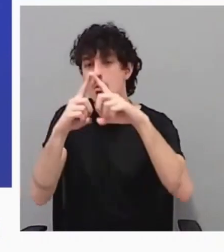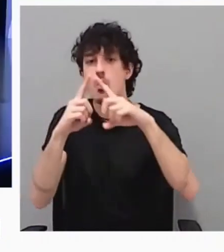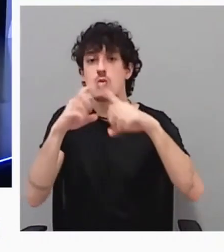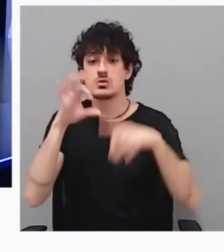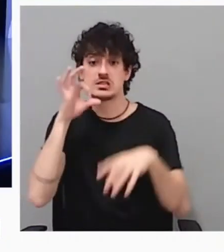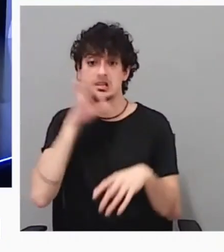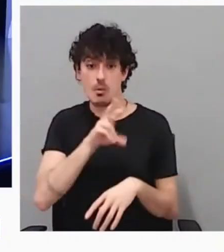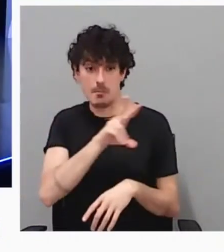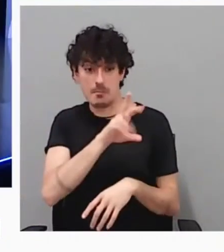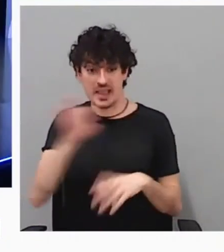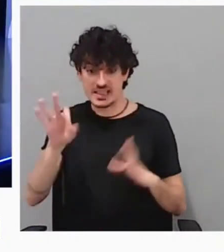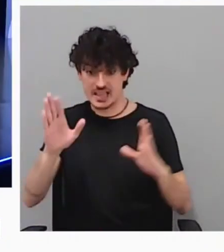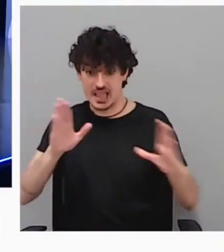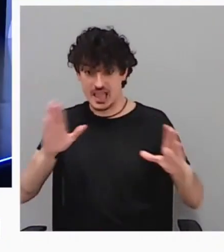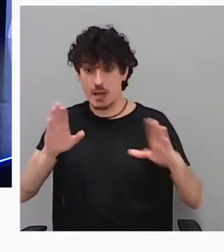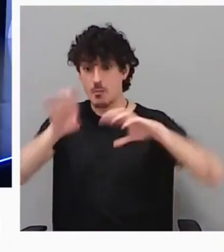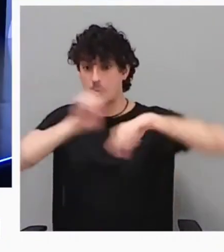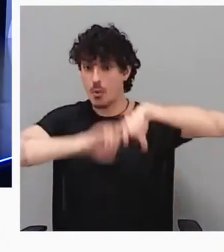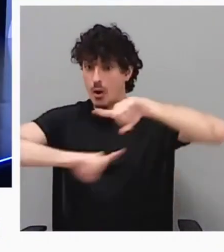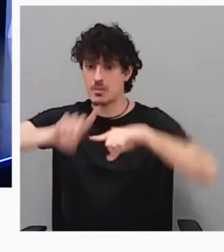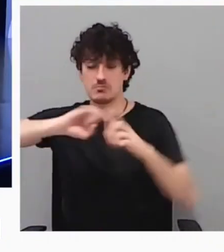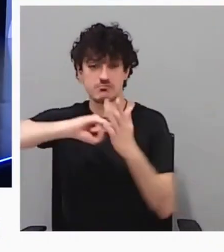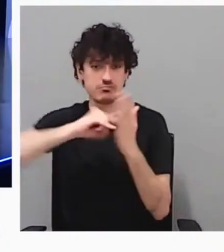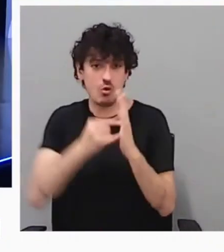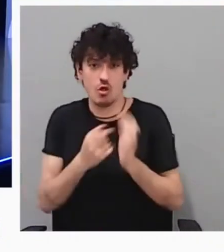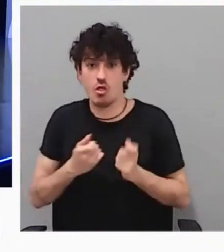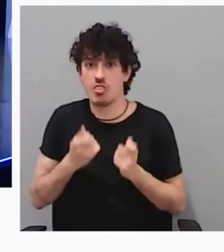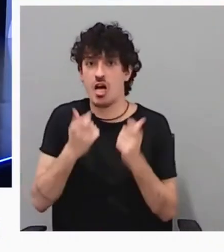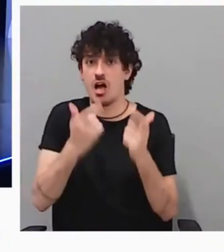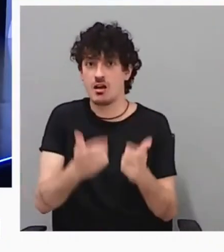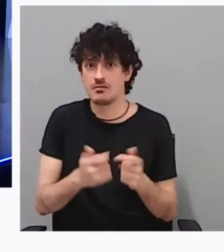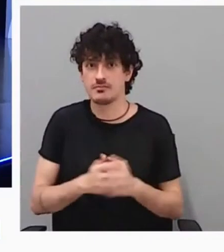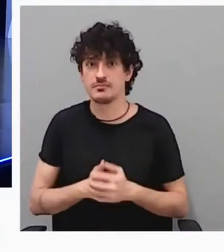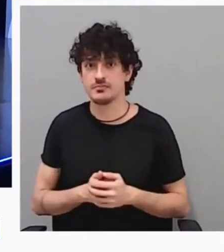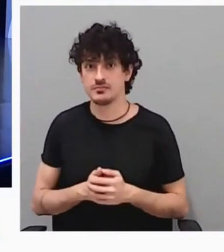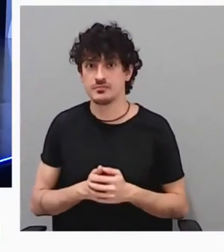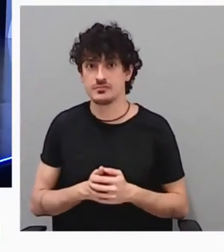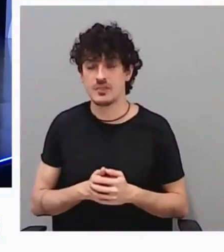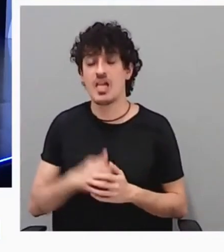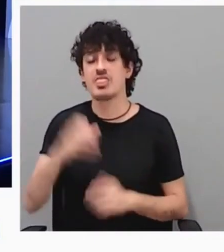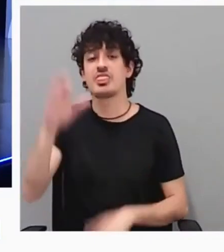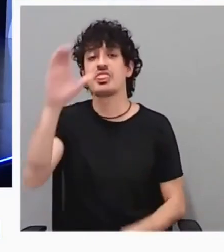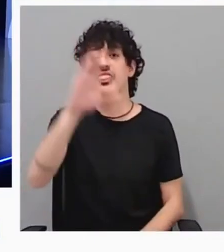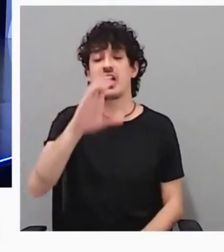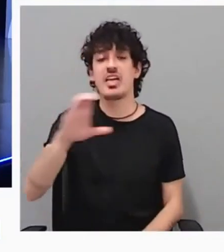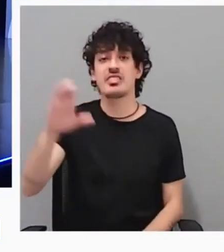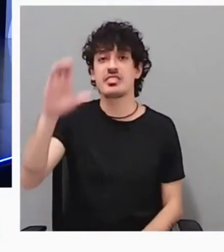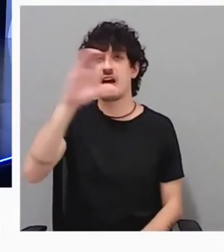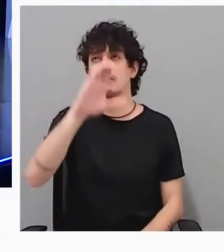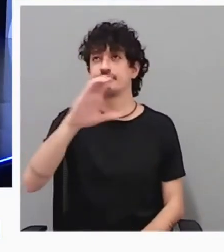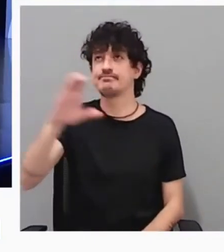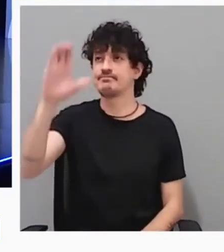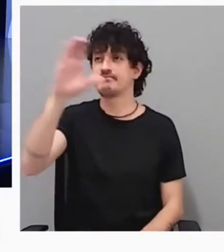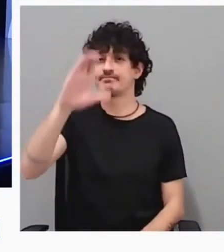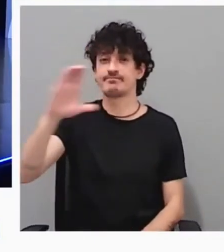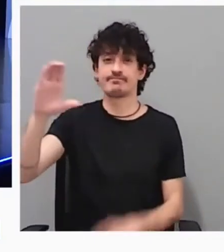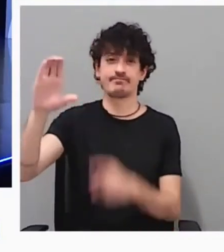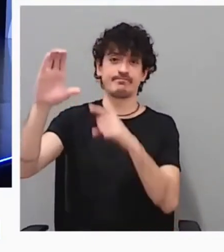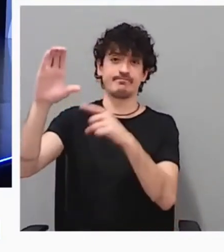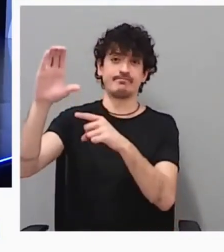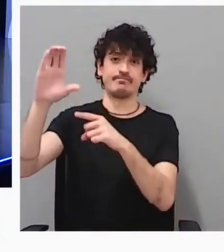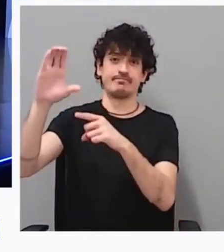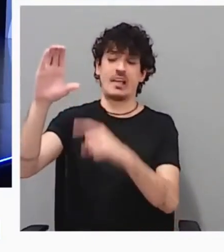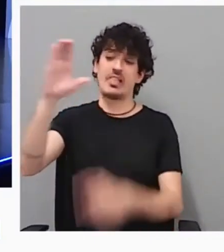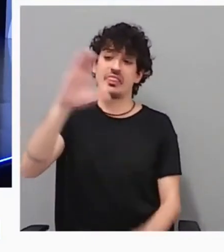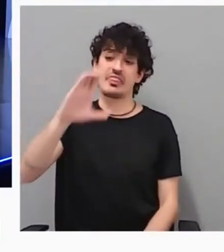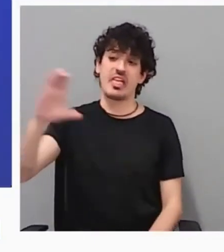XX. La ciencia nos lleva, sin pensar en el lío social que tenemos, la